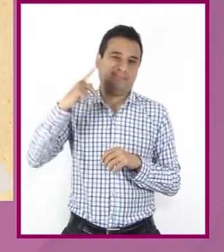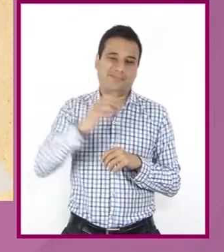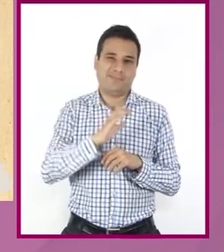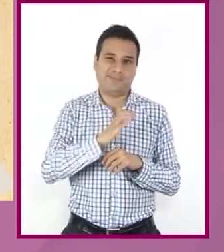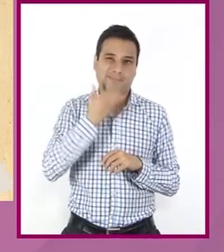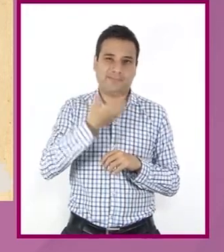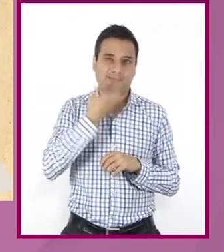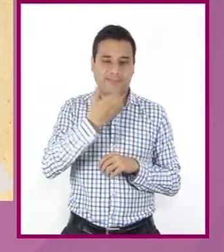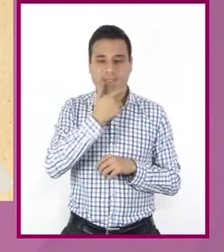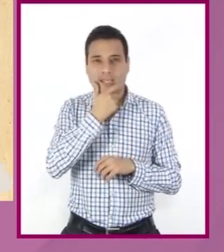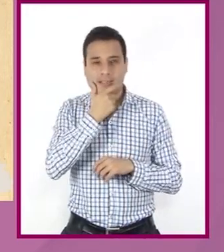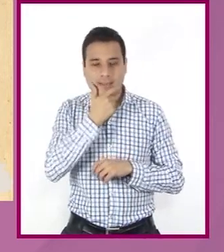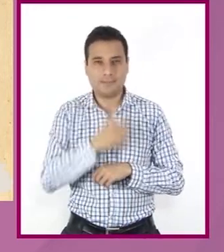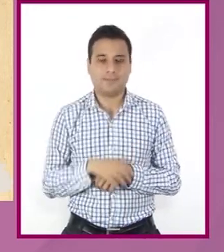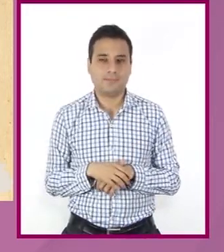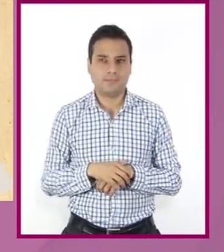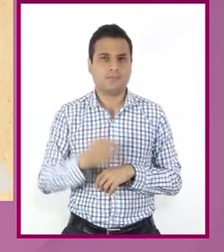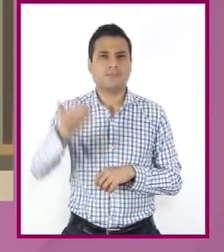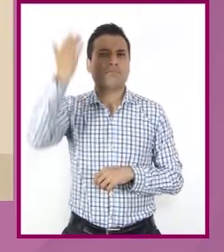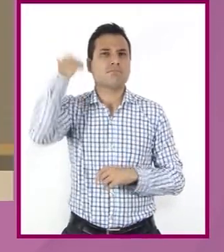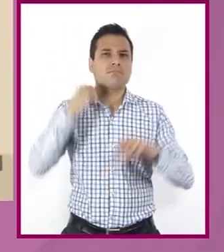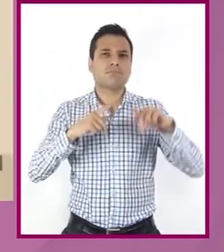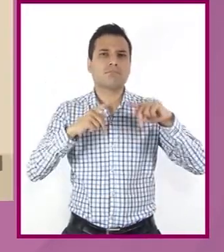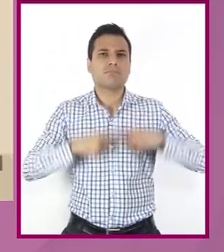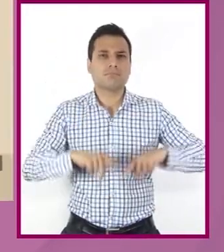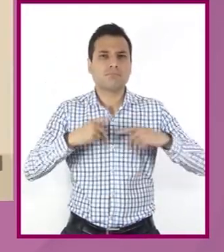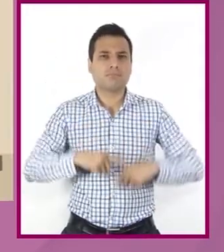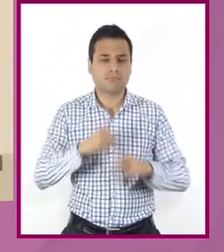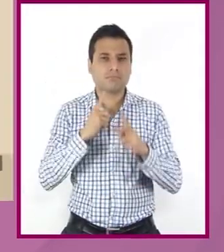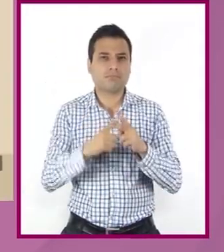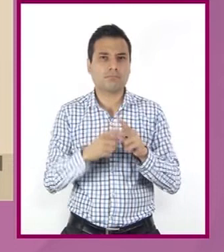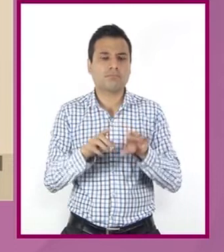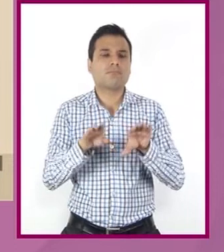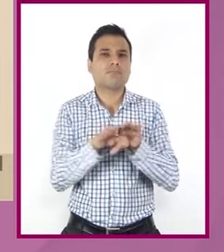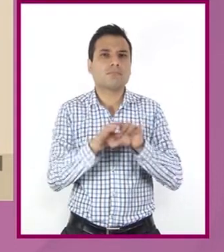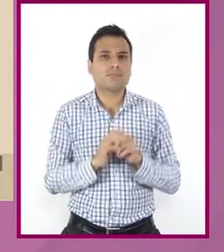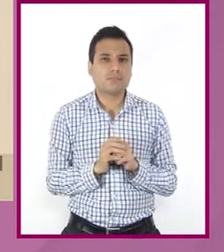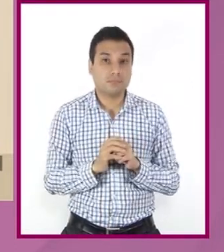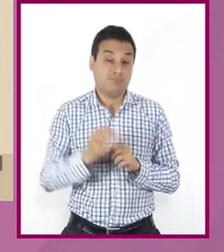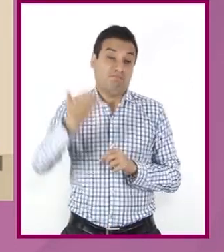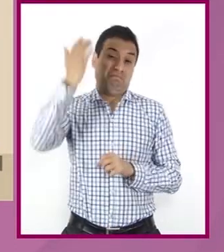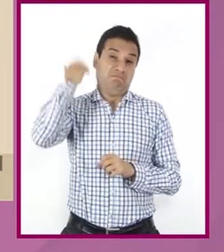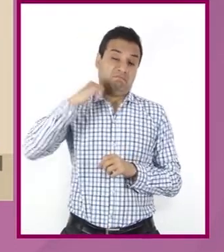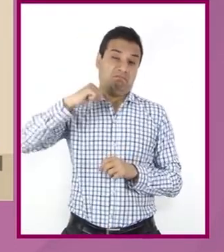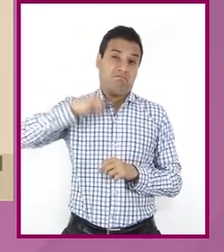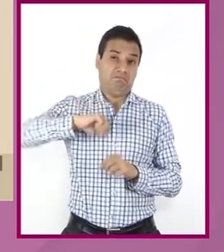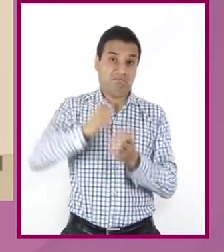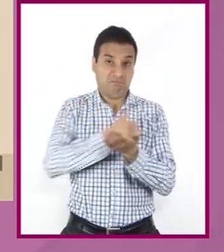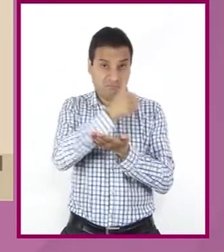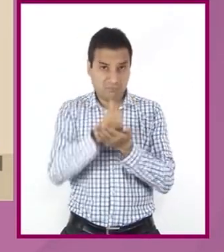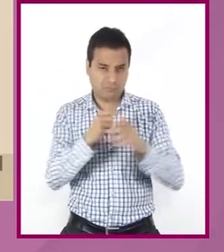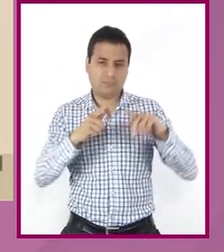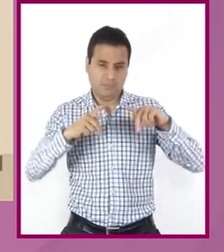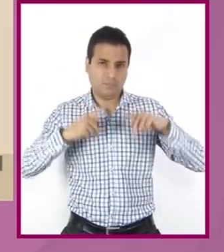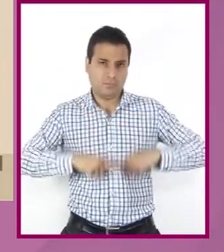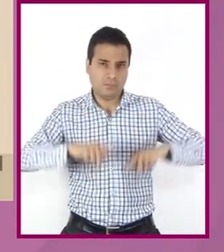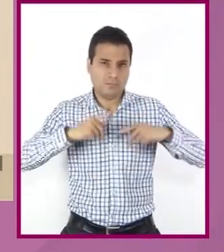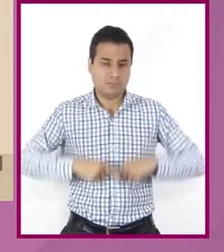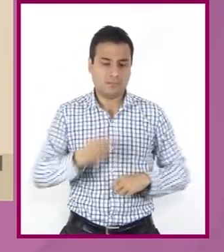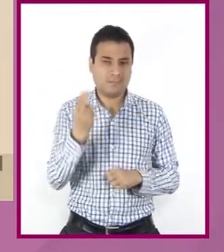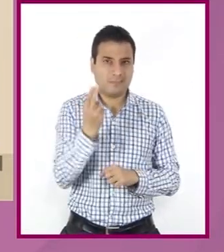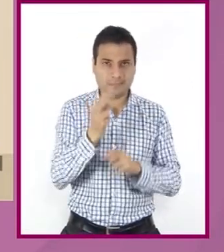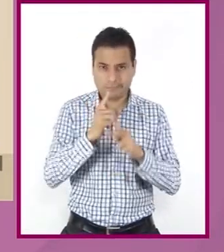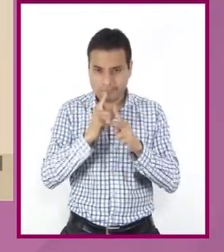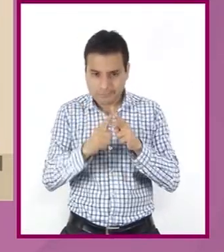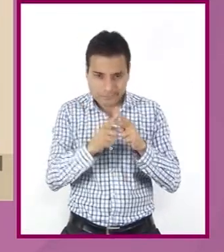Pero, ¿cómo medían la longitud en la antigüedad? En todas las civilizaciones antiguas, el hombre se enfrentó a la necesidad